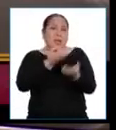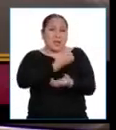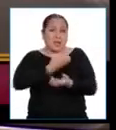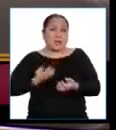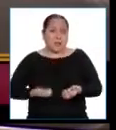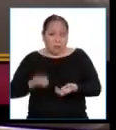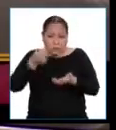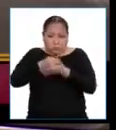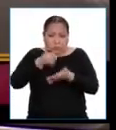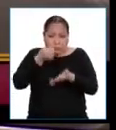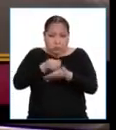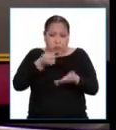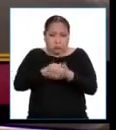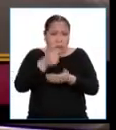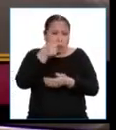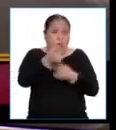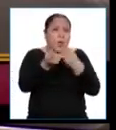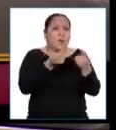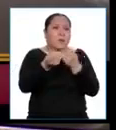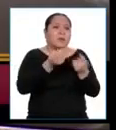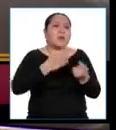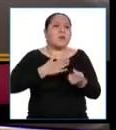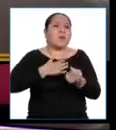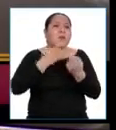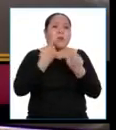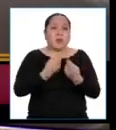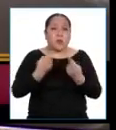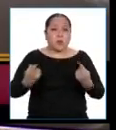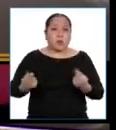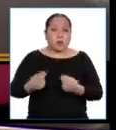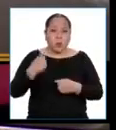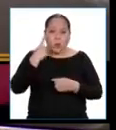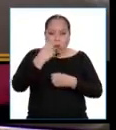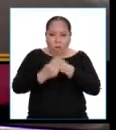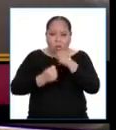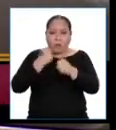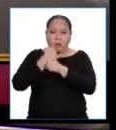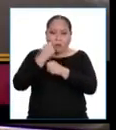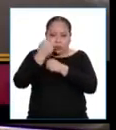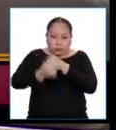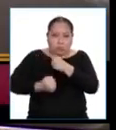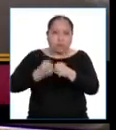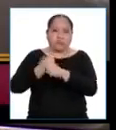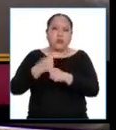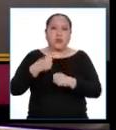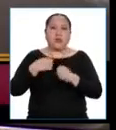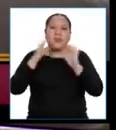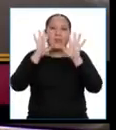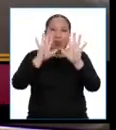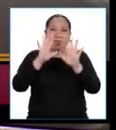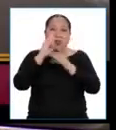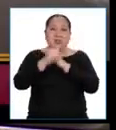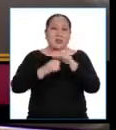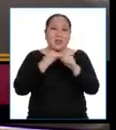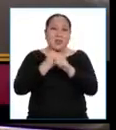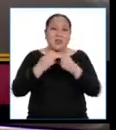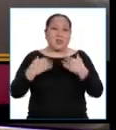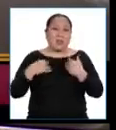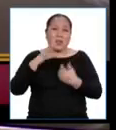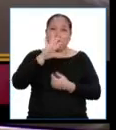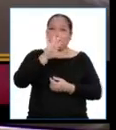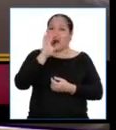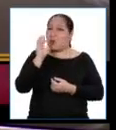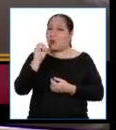que administrar mi recurso año tras año. Tengo 10 años, pero ya tengo 50 años, no